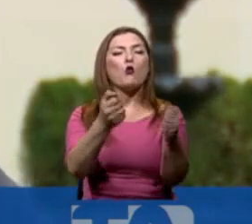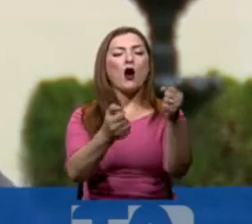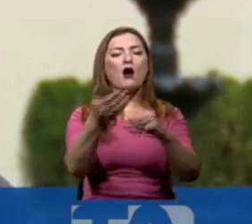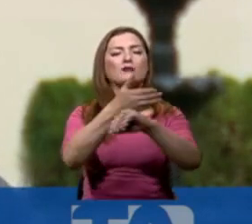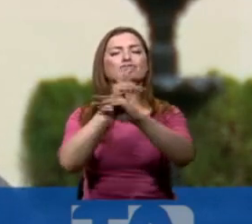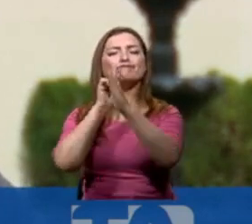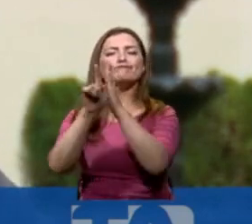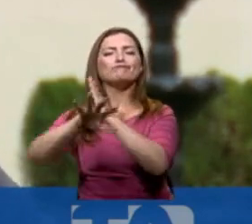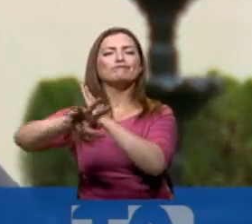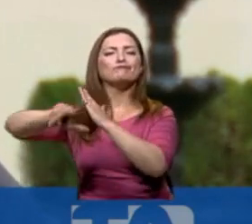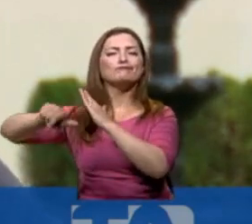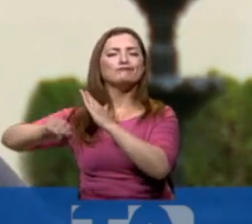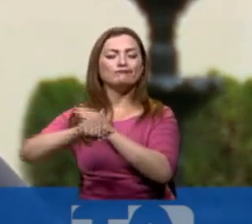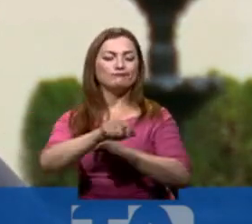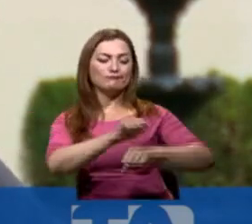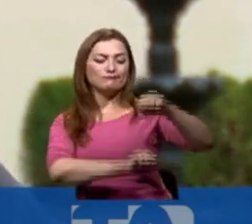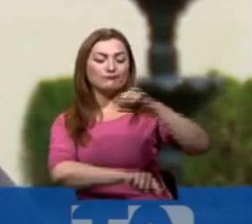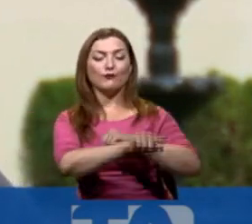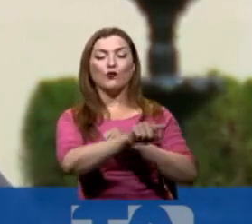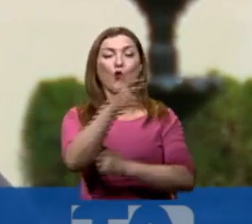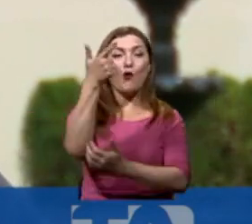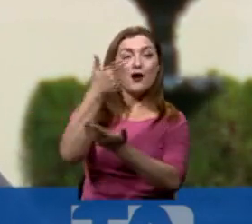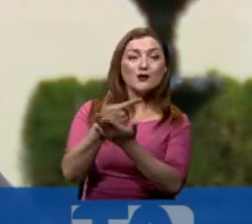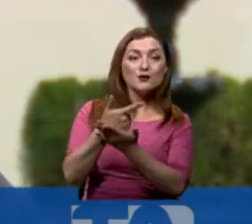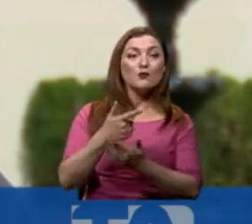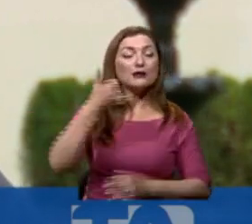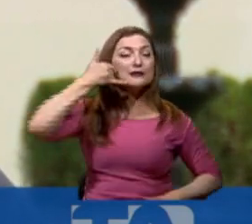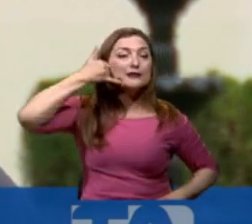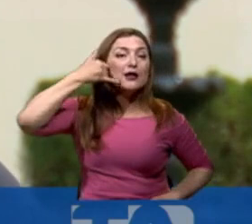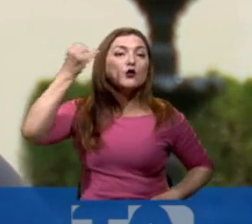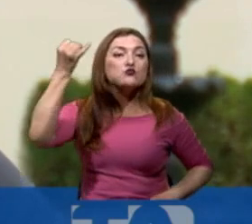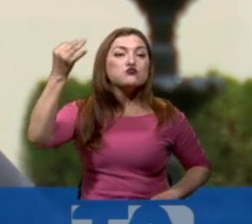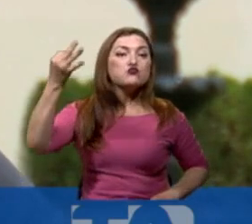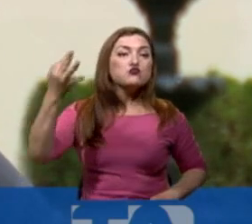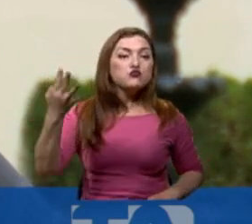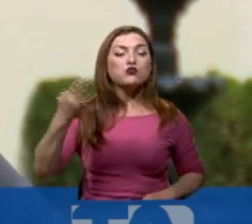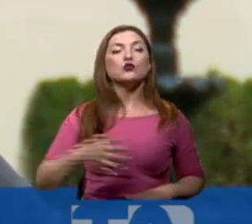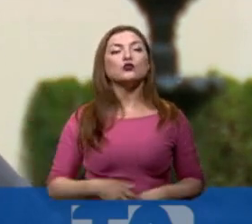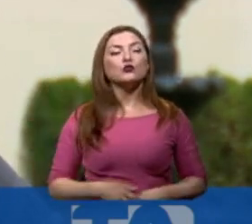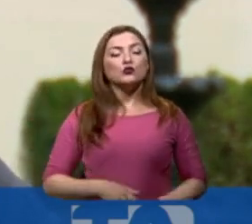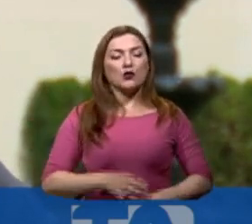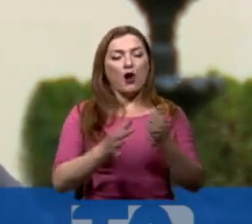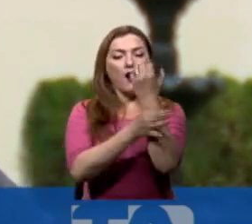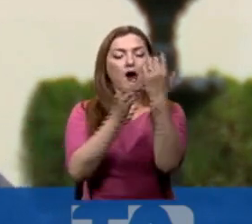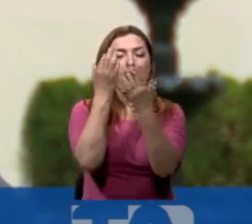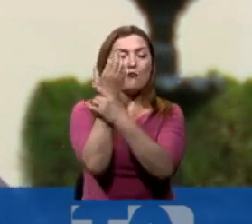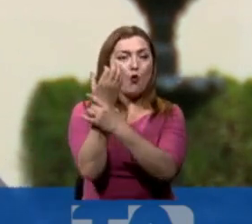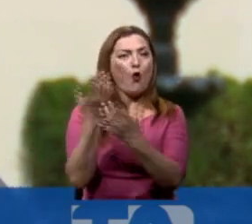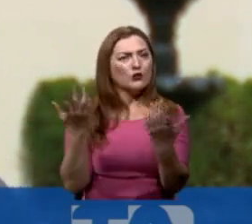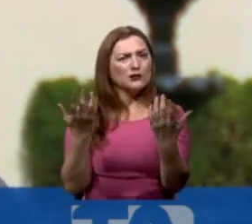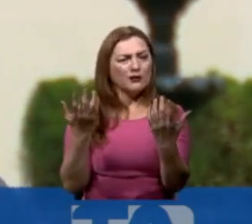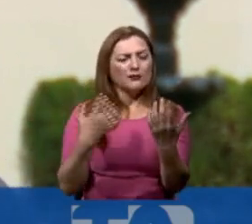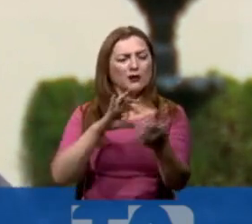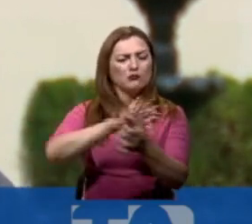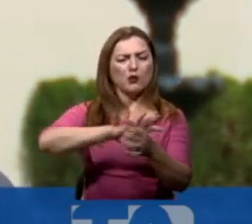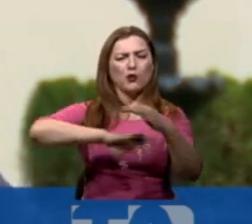reportado como robado, un arma de fuego, varios teléfonos celulares, unas esposas con la cual había sido